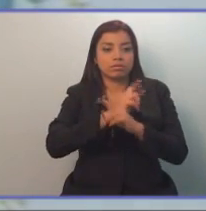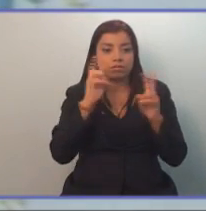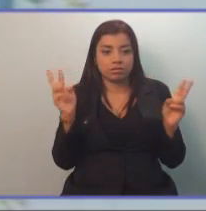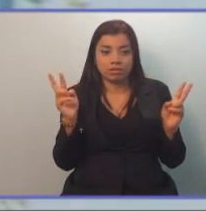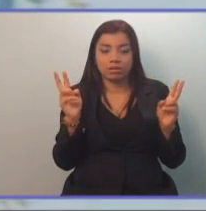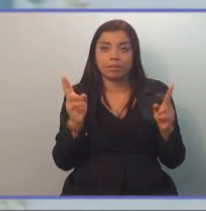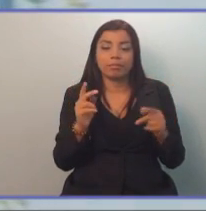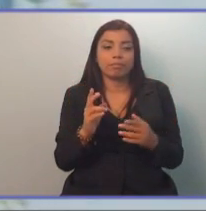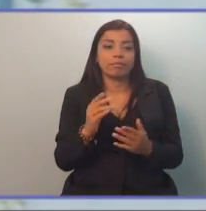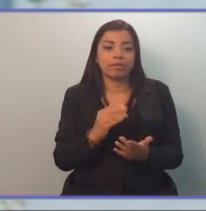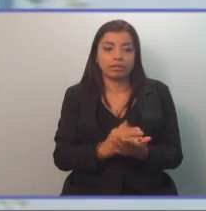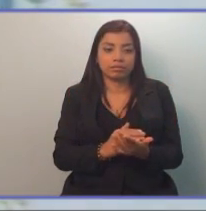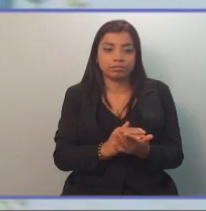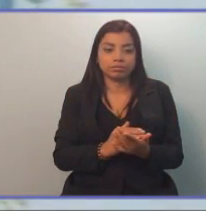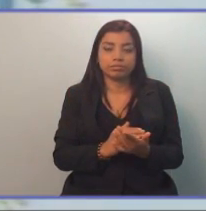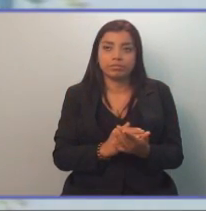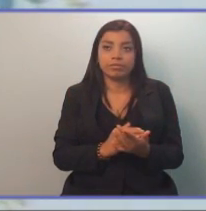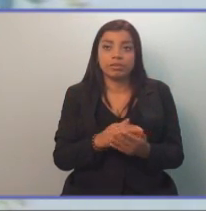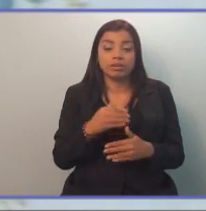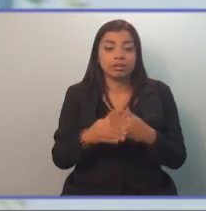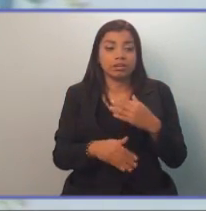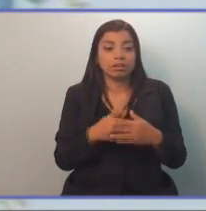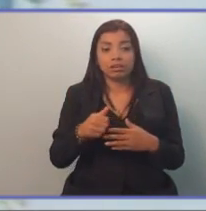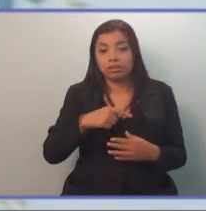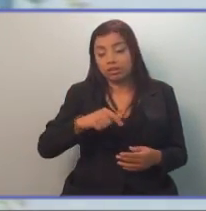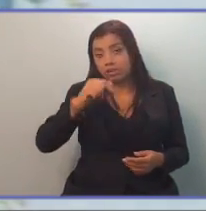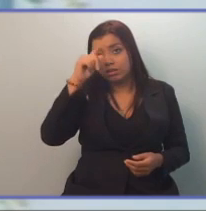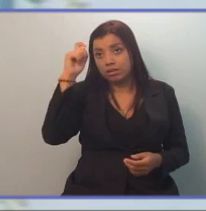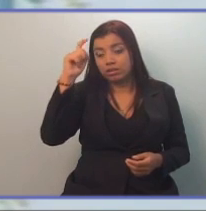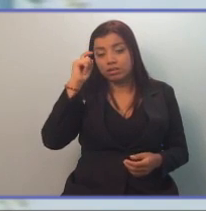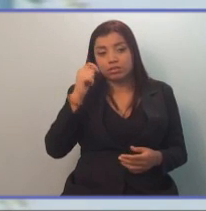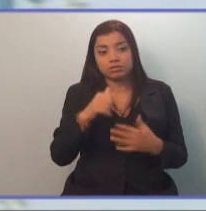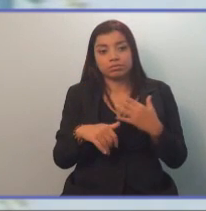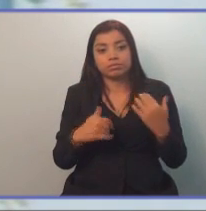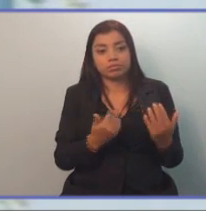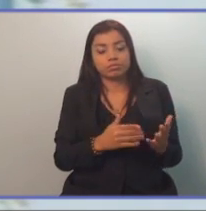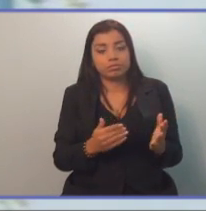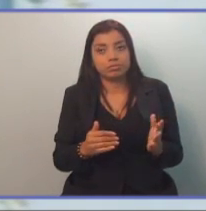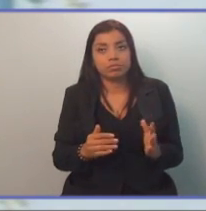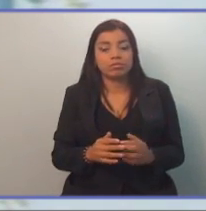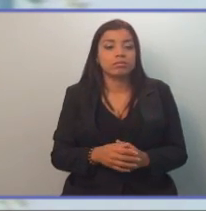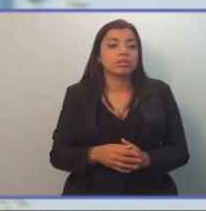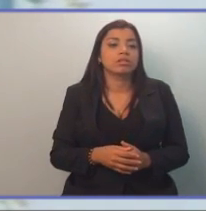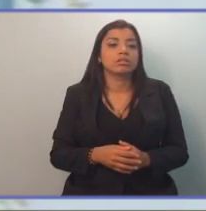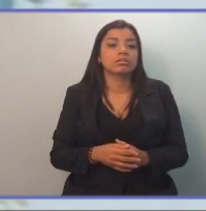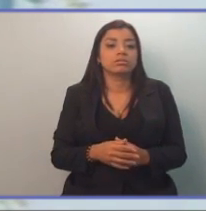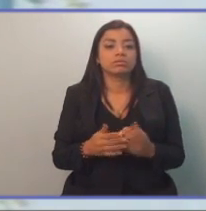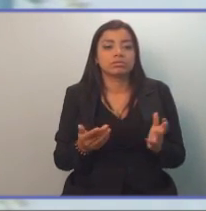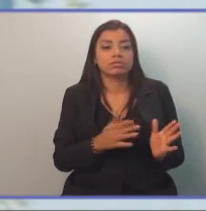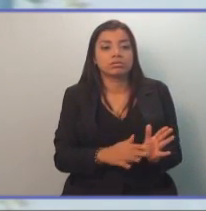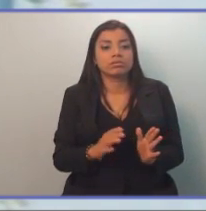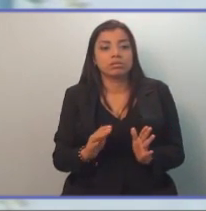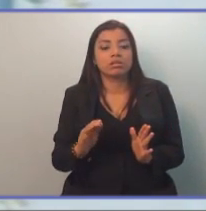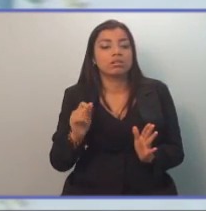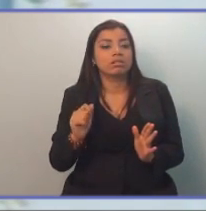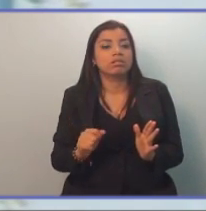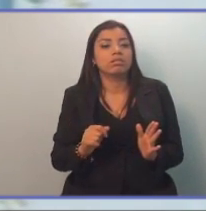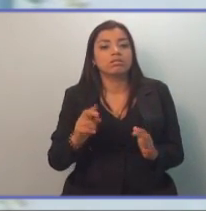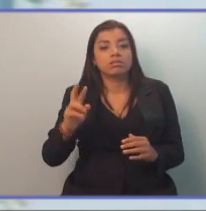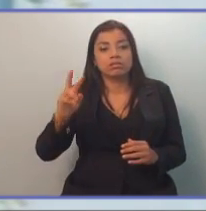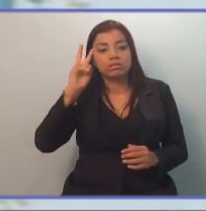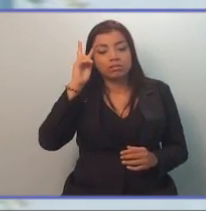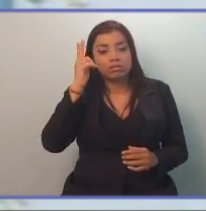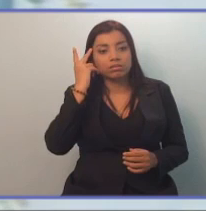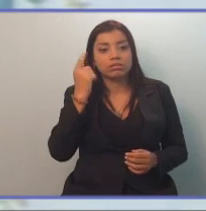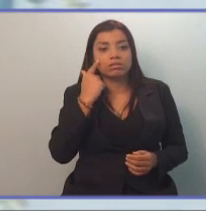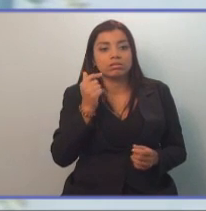tienen demasiada carga laboral, por poner un caso hipotético, y de lo que se trata es de